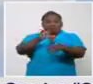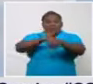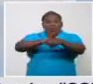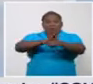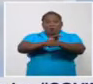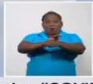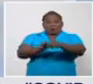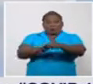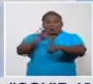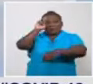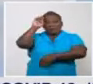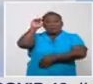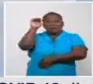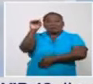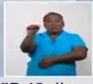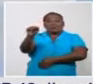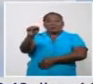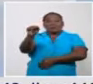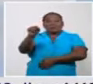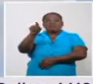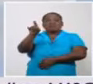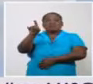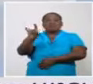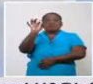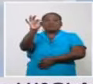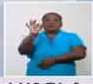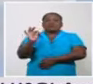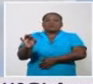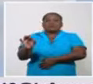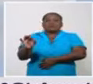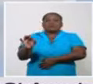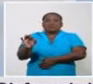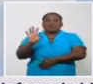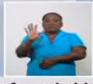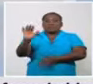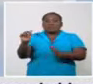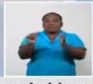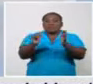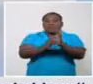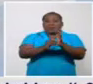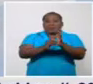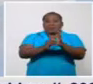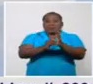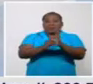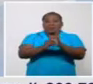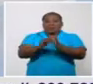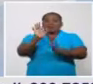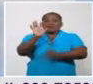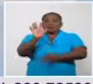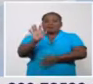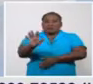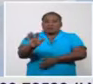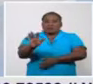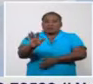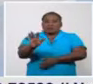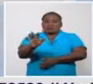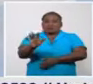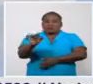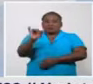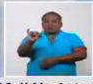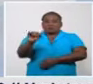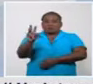ingresadas el 19% 5.563